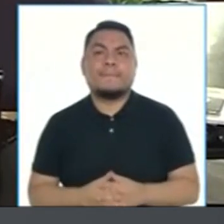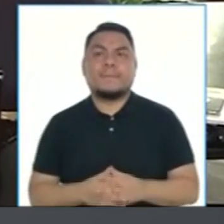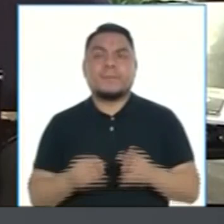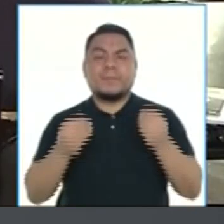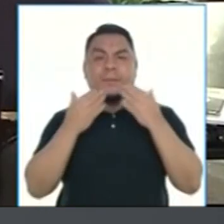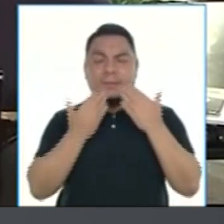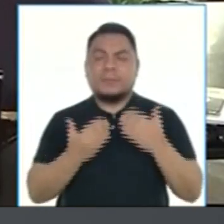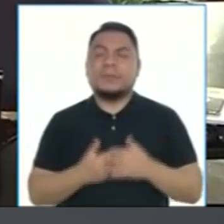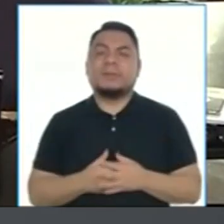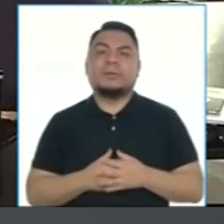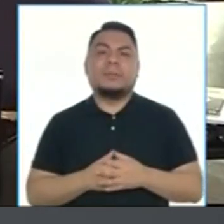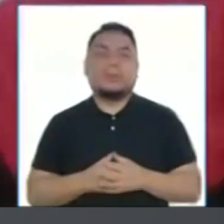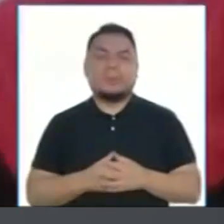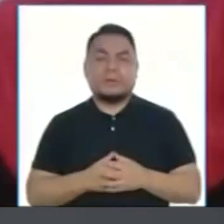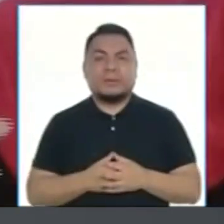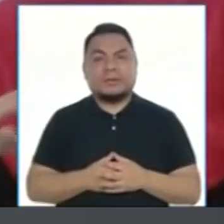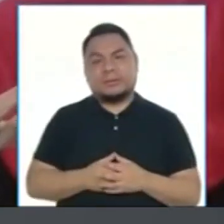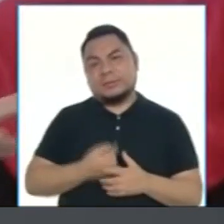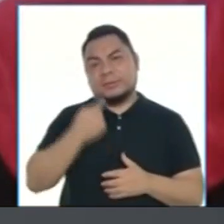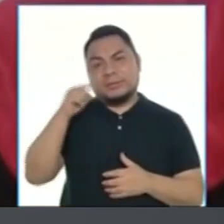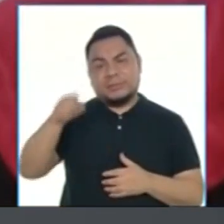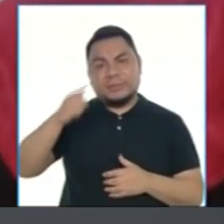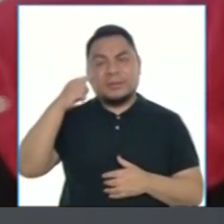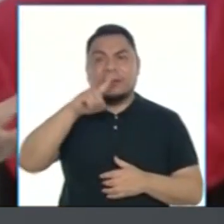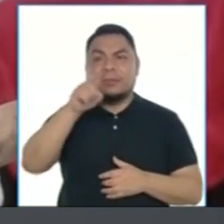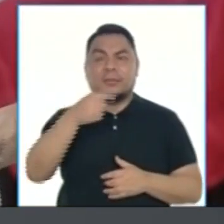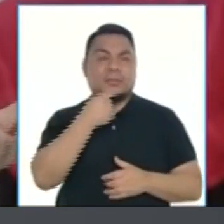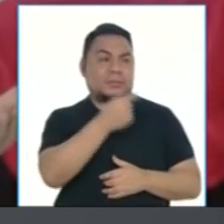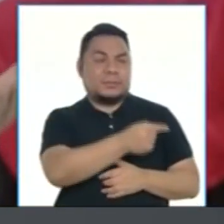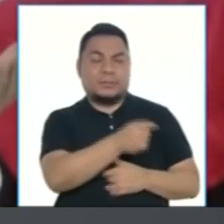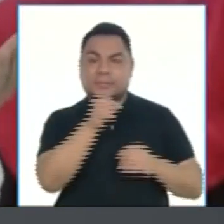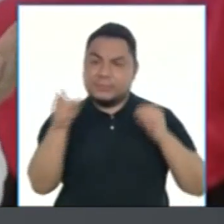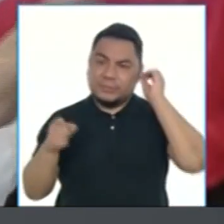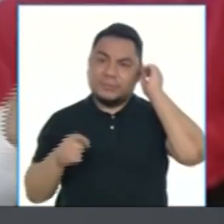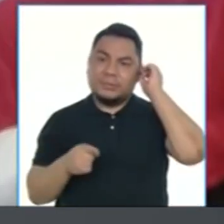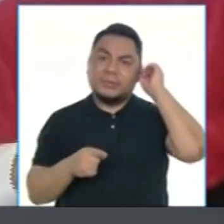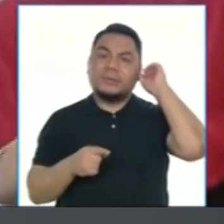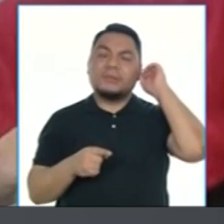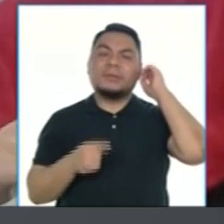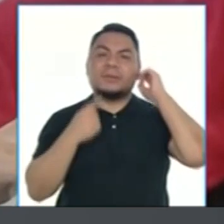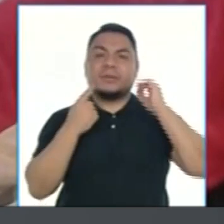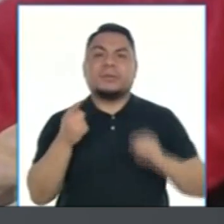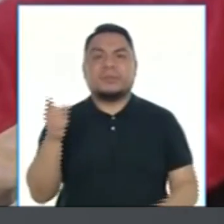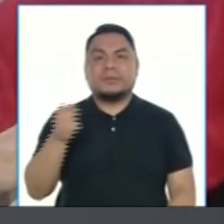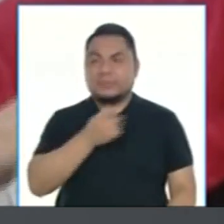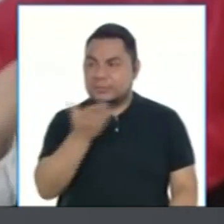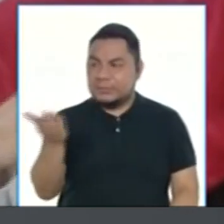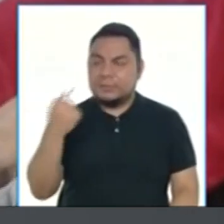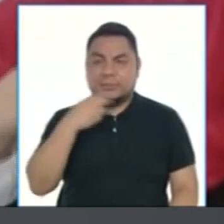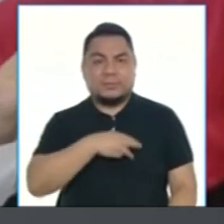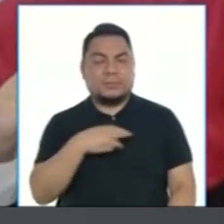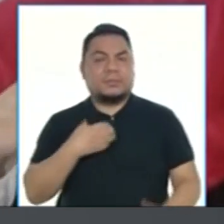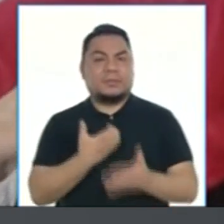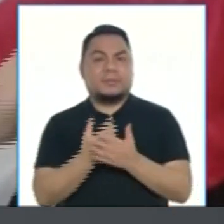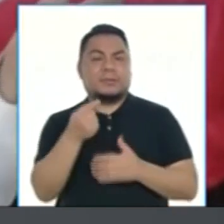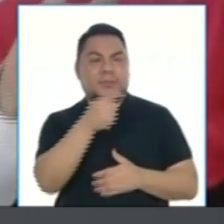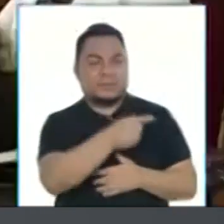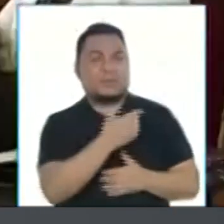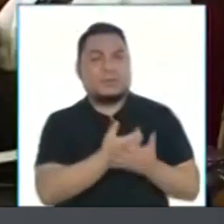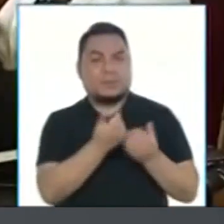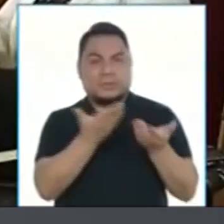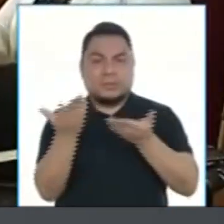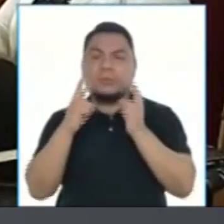Muchas gracias. La pregunta va dirigida para la ministra de Salud y para la ministra de Economía